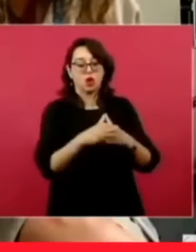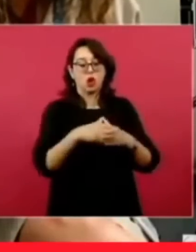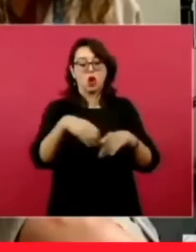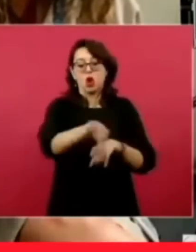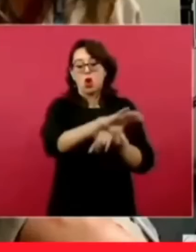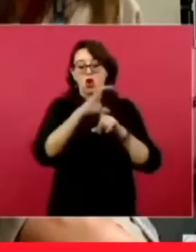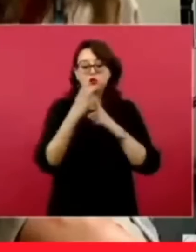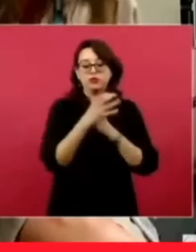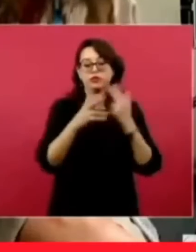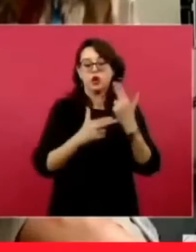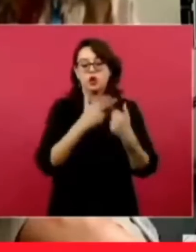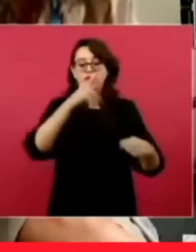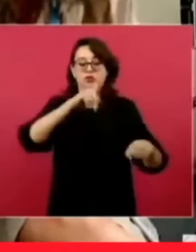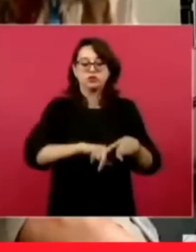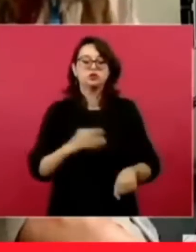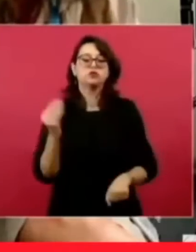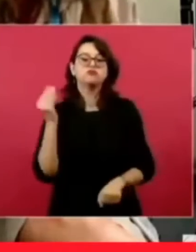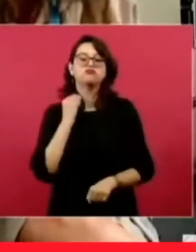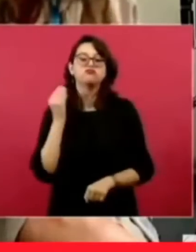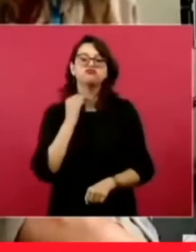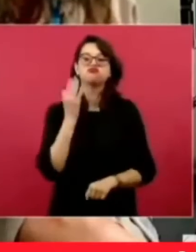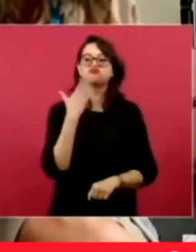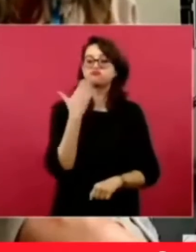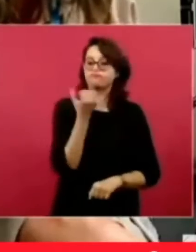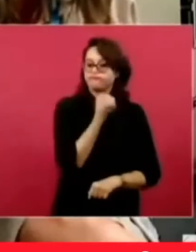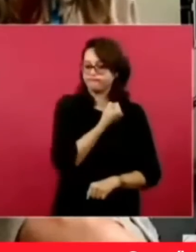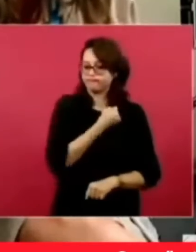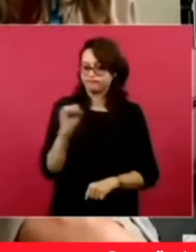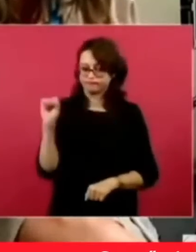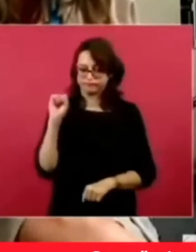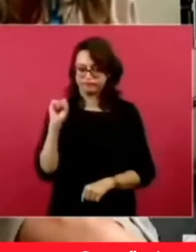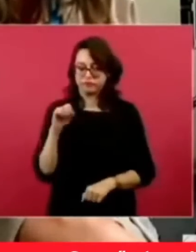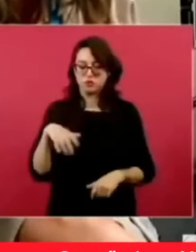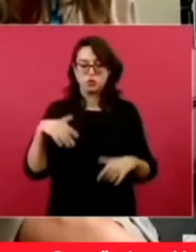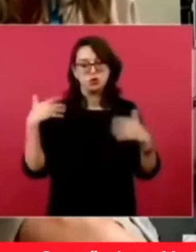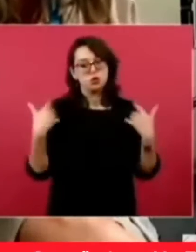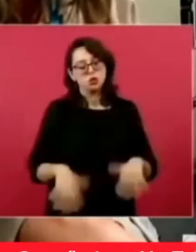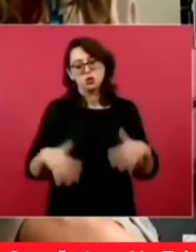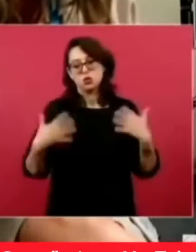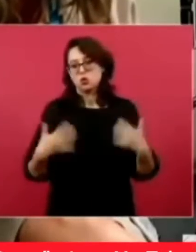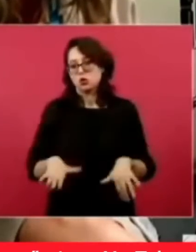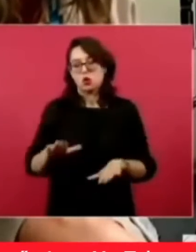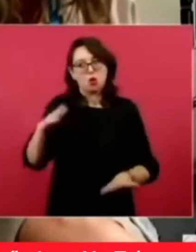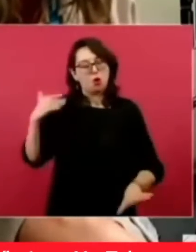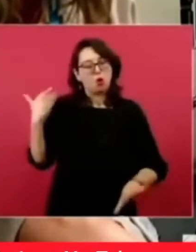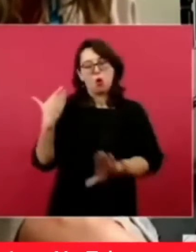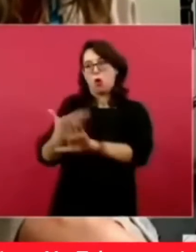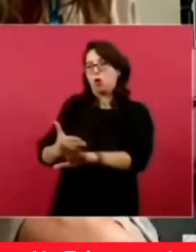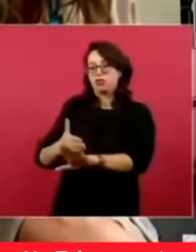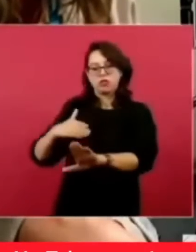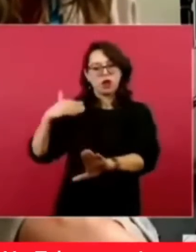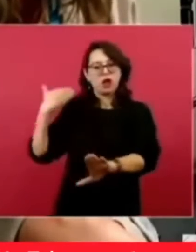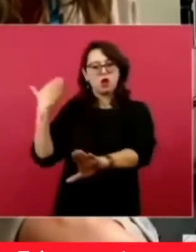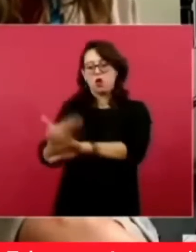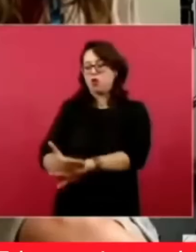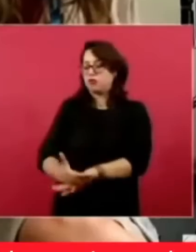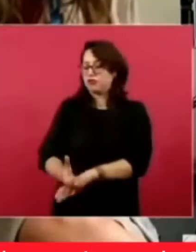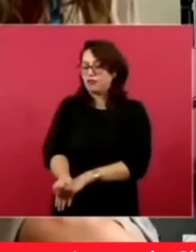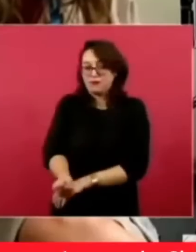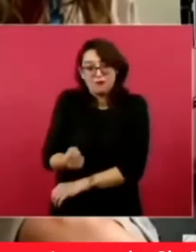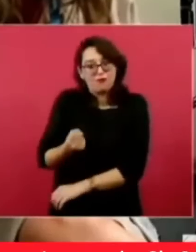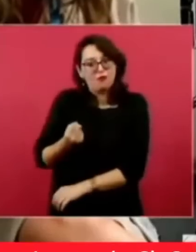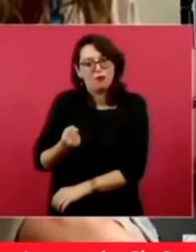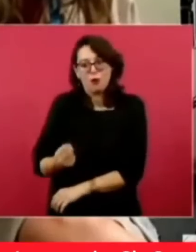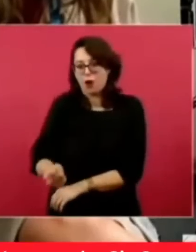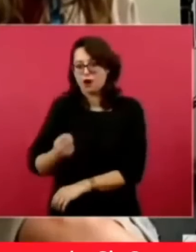Litigio Estratégico, ha llevado a cabo una verdadera batalla legal contra usted. Y tengo información de